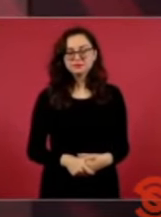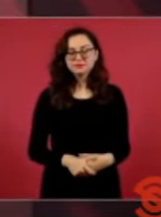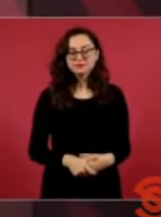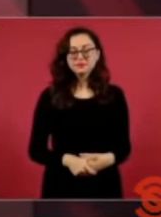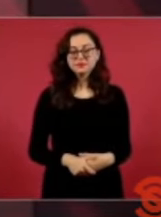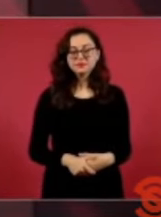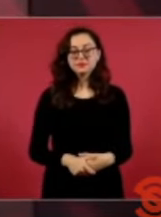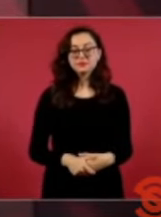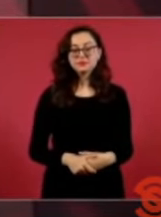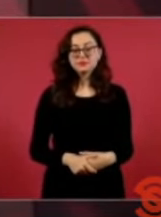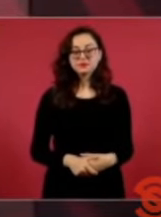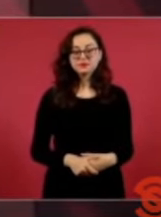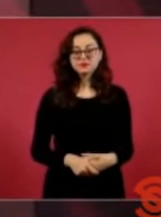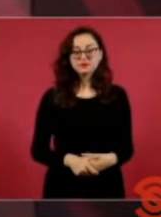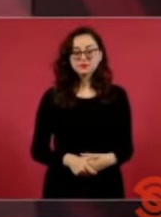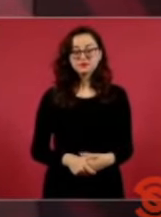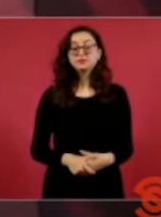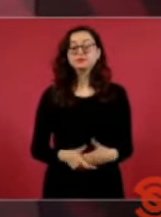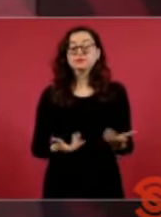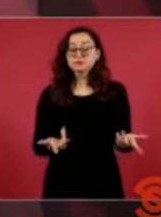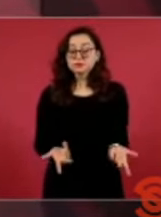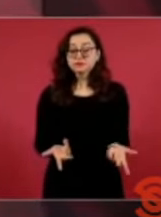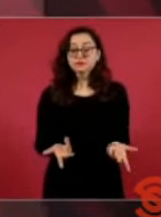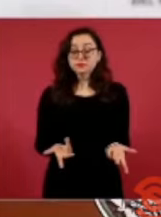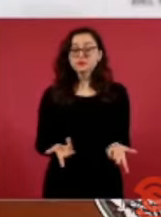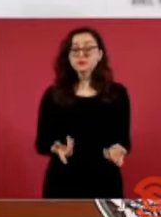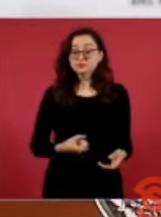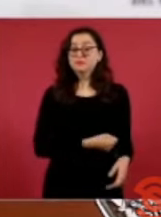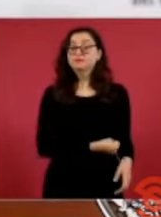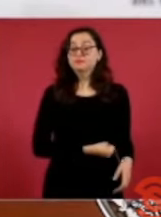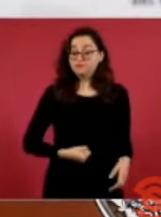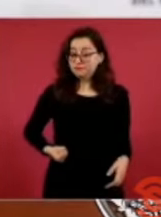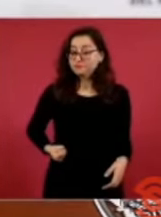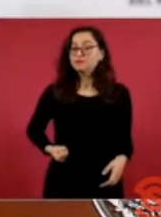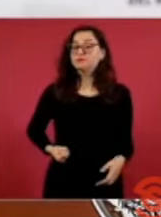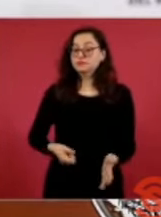Entonces, sí hay que seguir con la austeridad